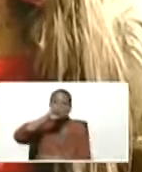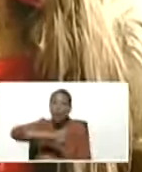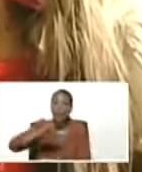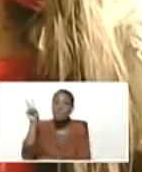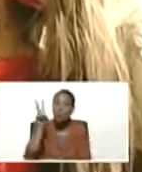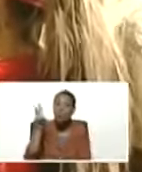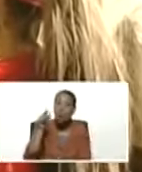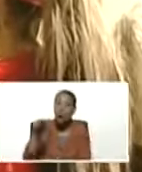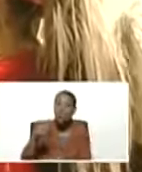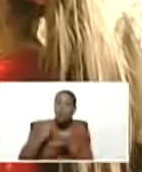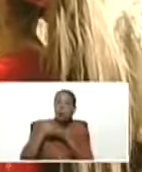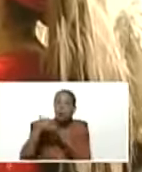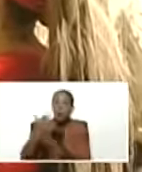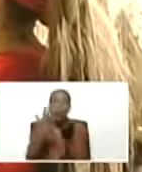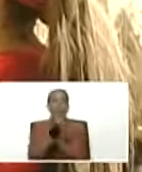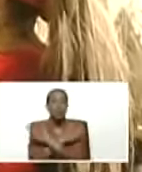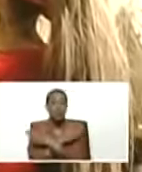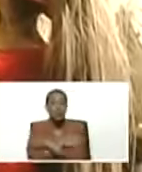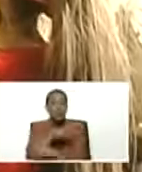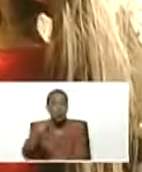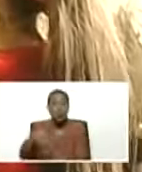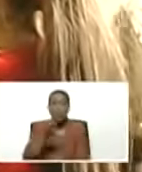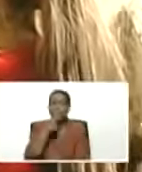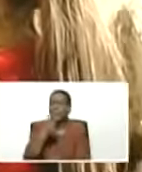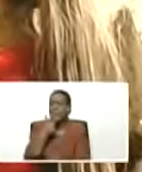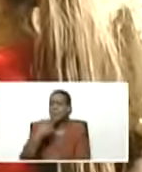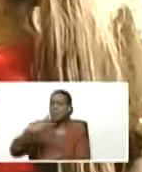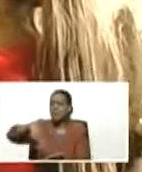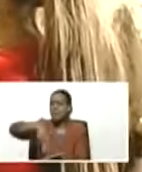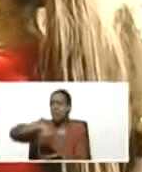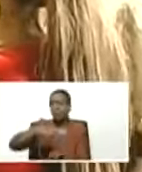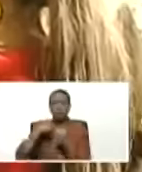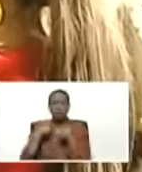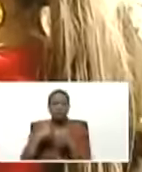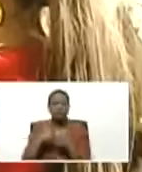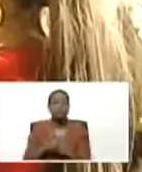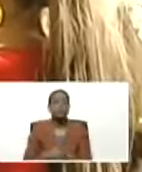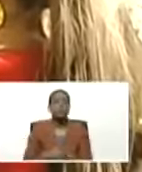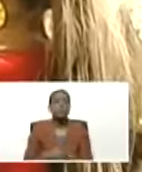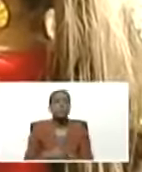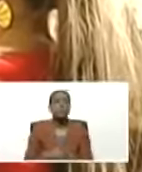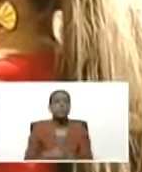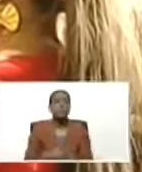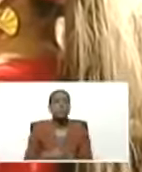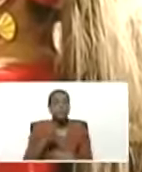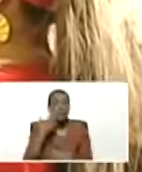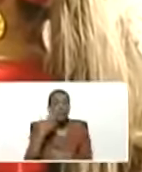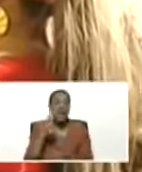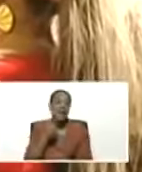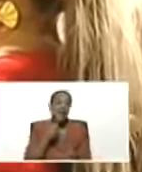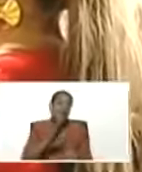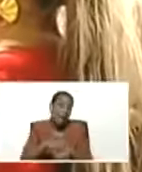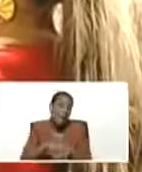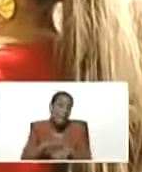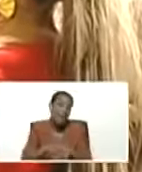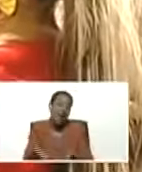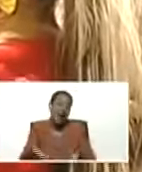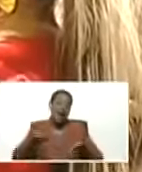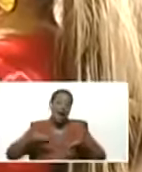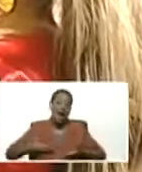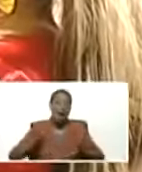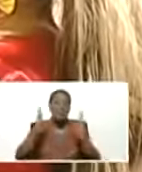patria querida. Los felicito porque es una hermosura. Gracias. Y les digo que este regalo